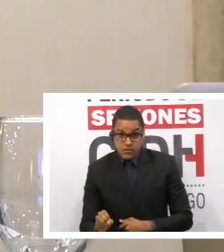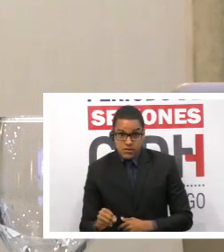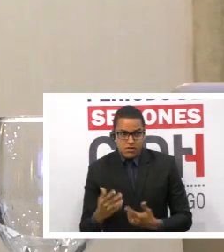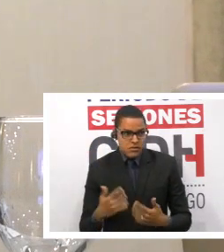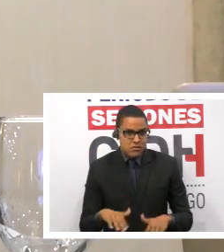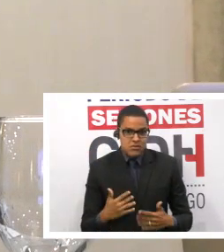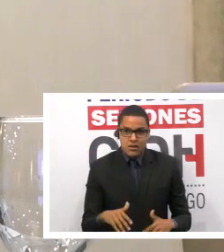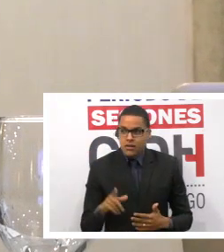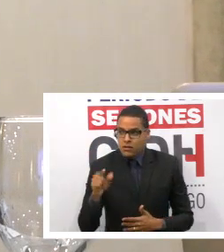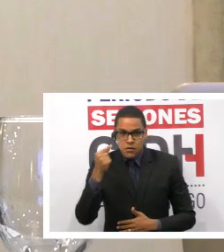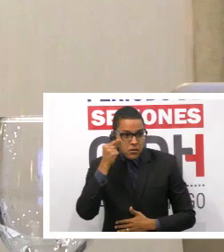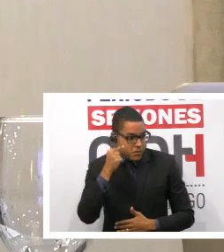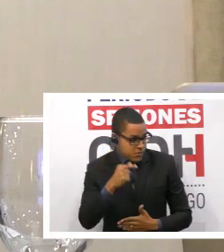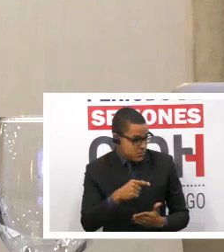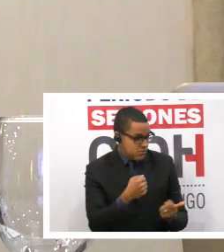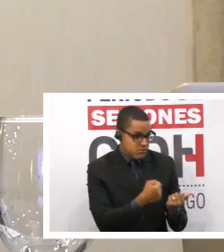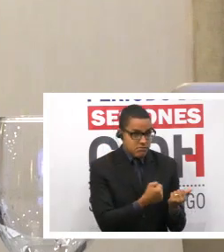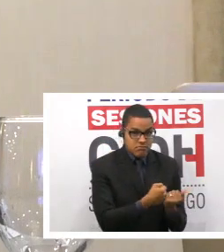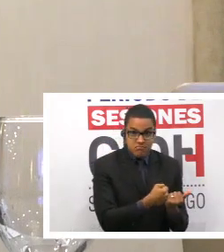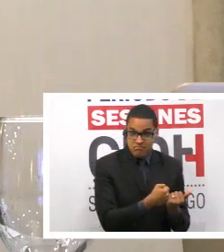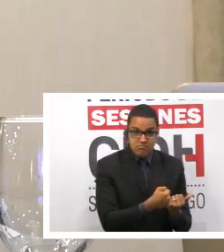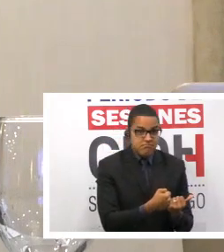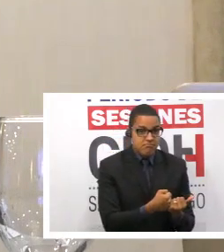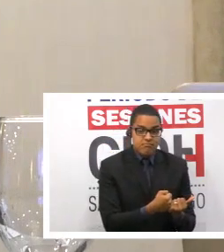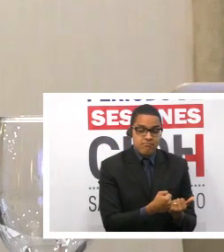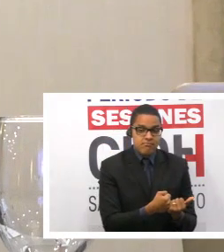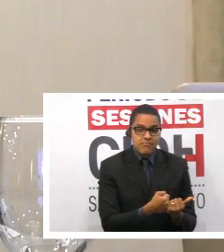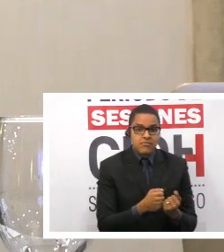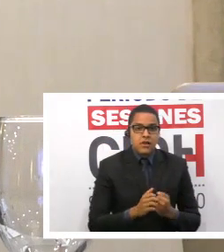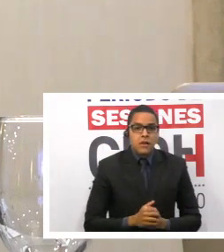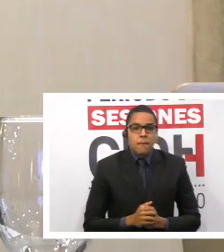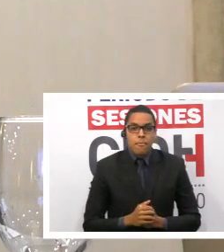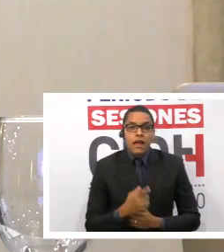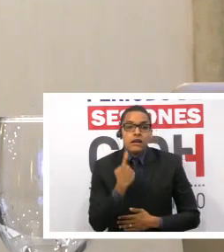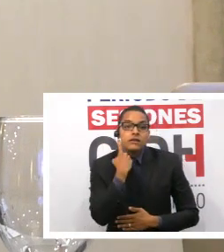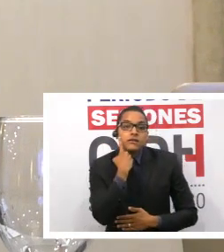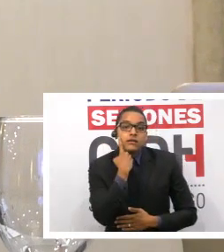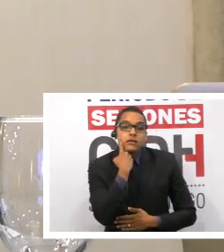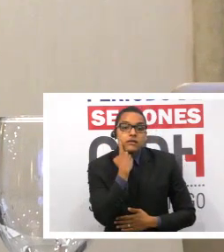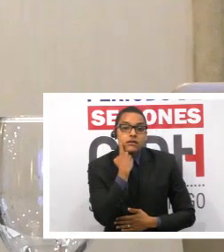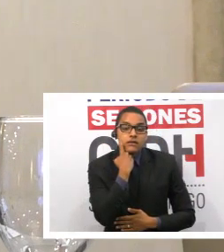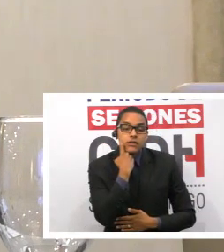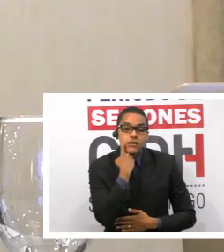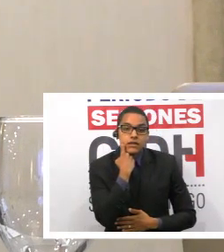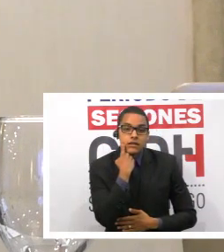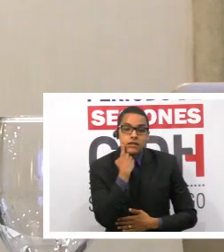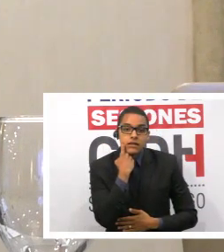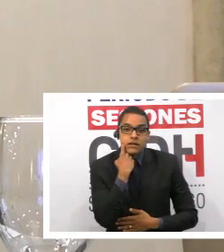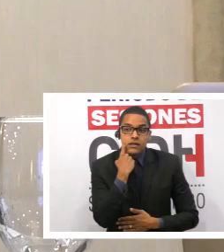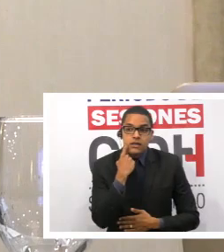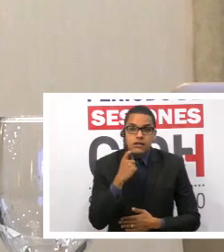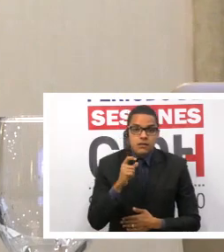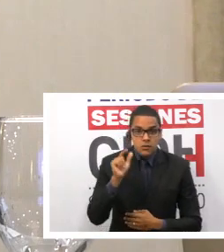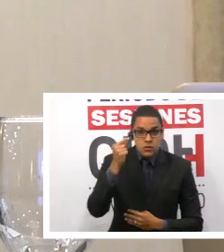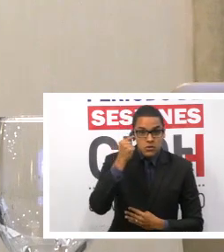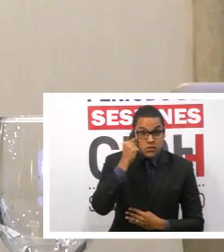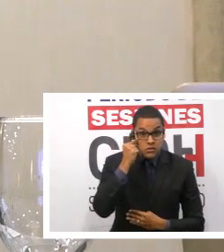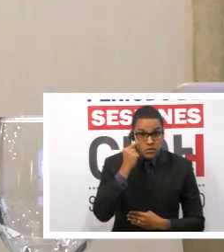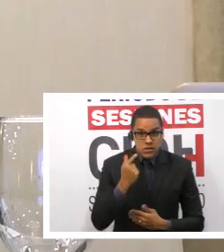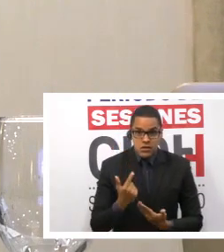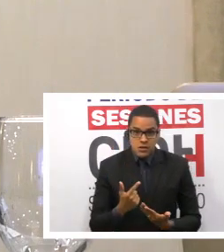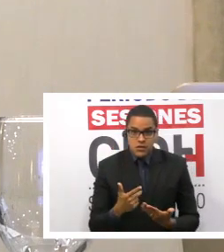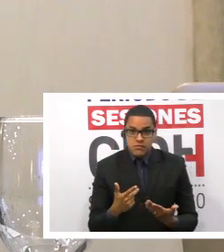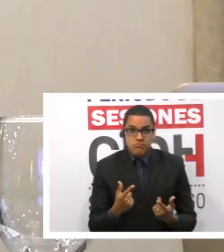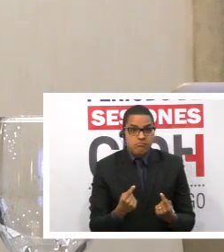del gasto público total hace pocas semanas la defensoría del pueblo de mi país ha llamado la atención de un recorte presupuestal en este año para la educación